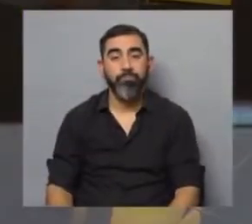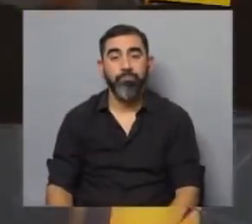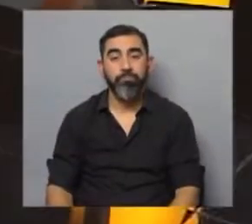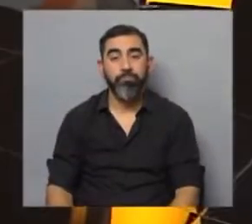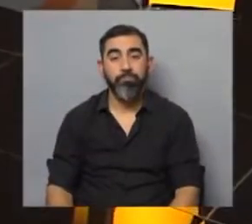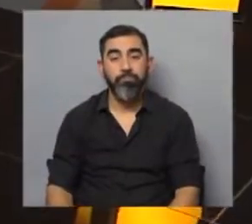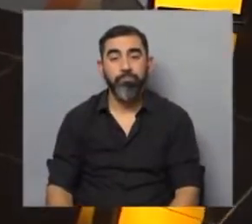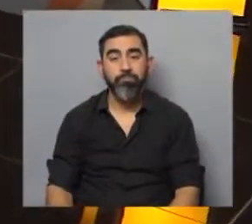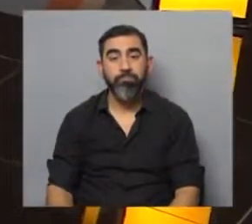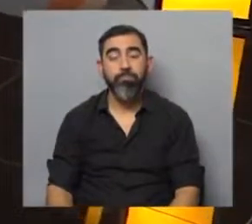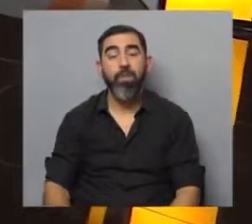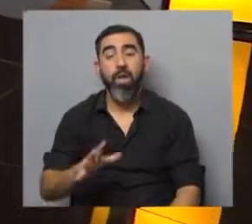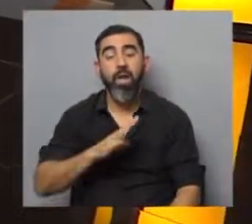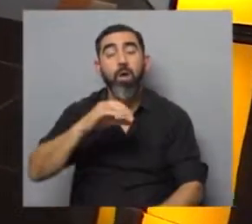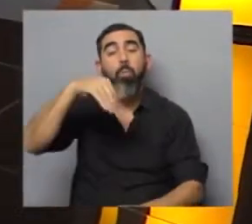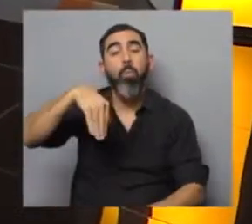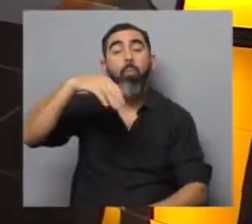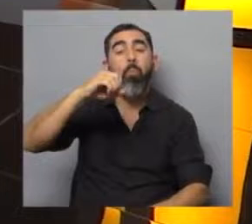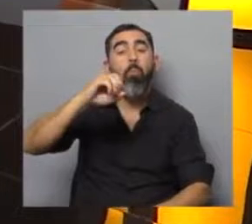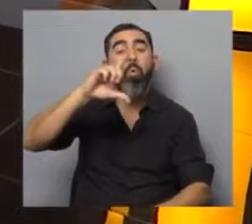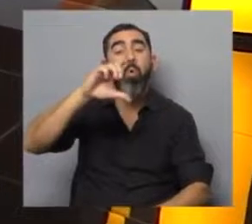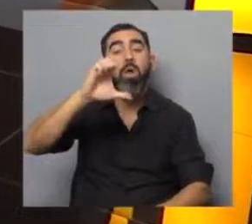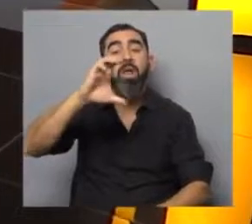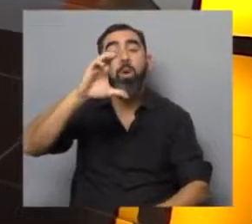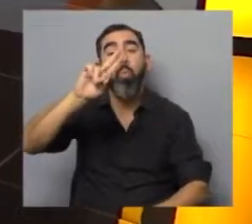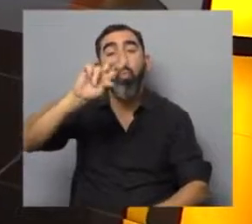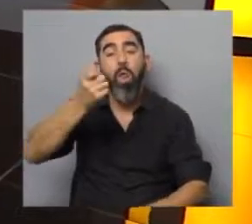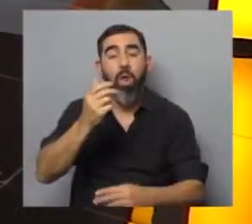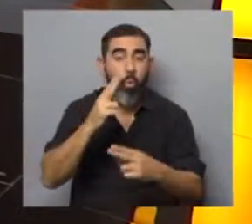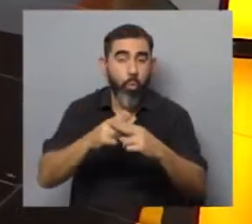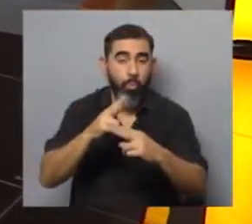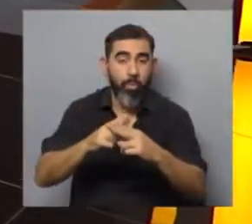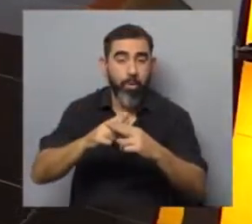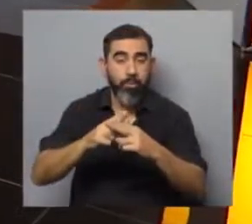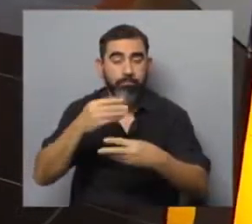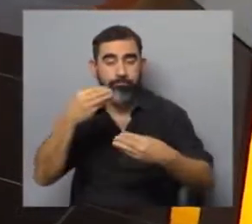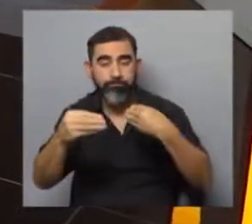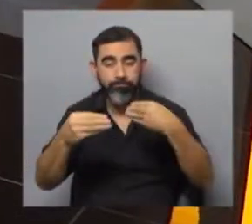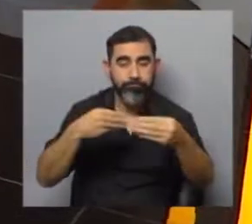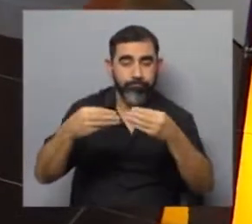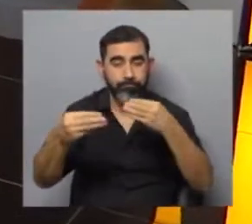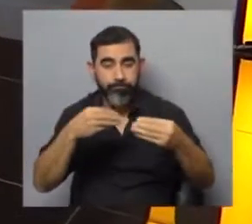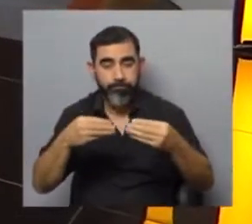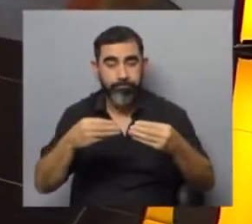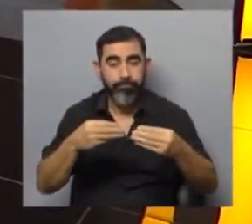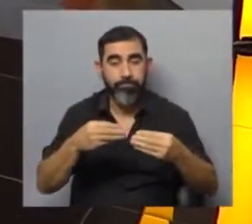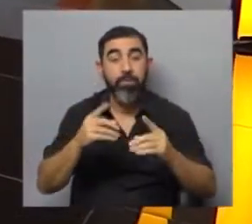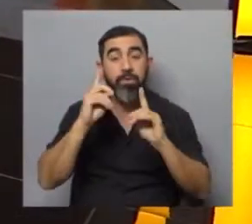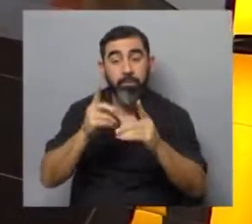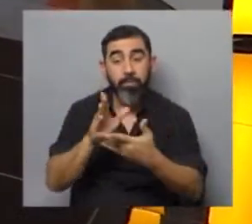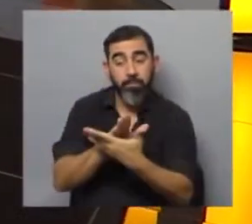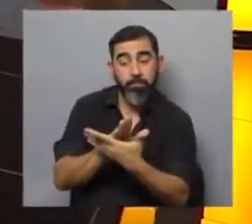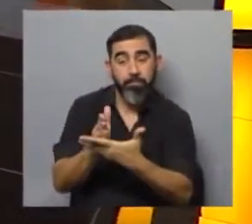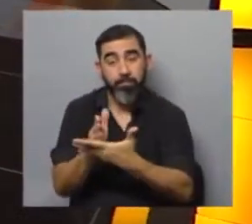que constituye una molécula mucho más versátil que el ADN. Es el